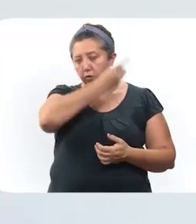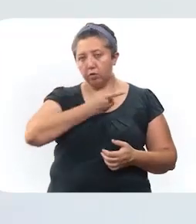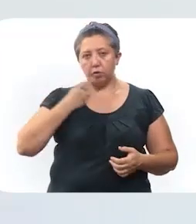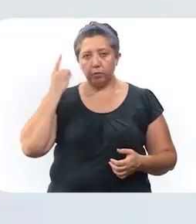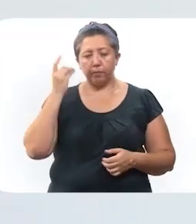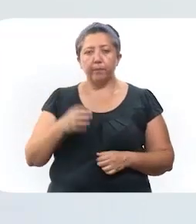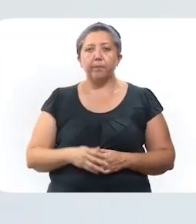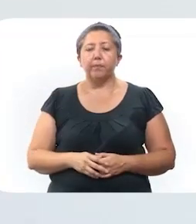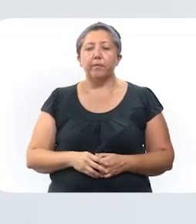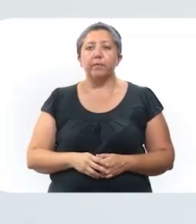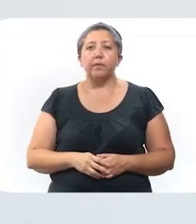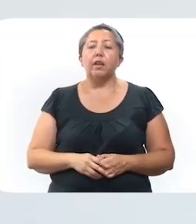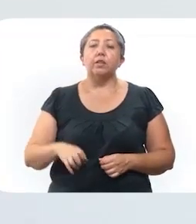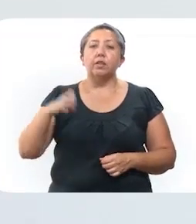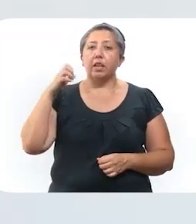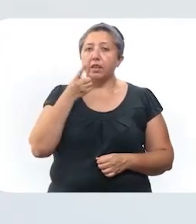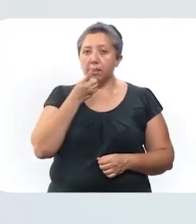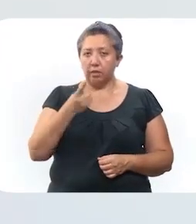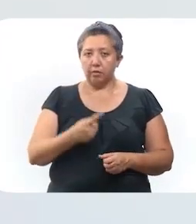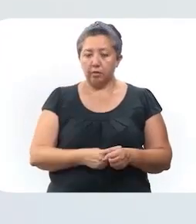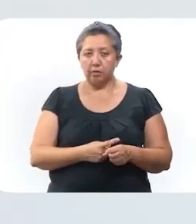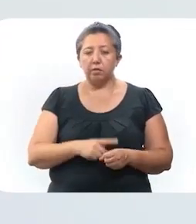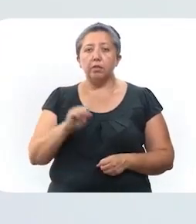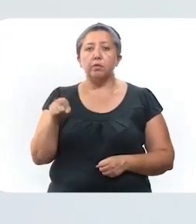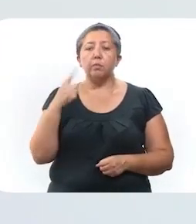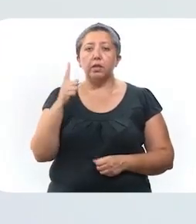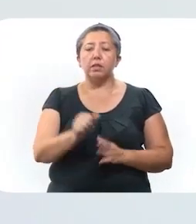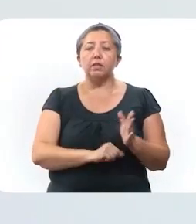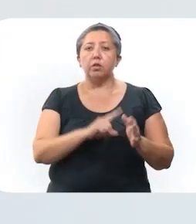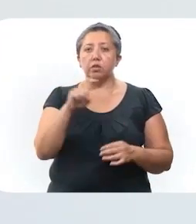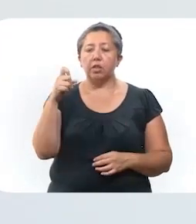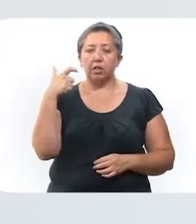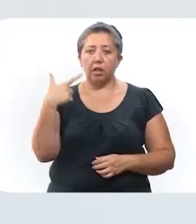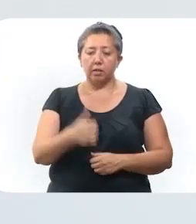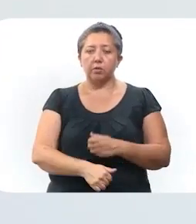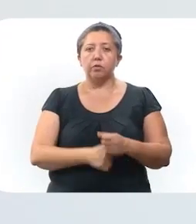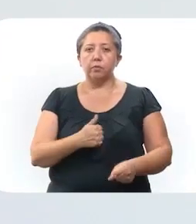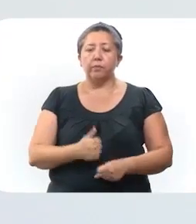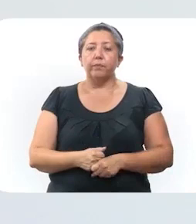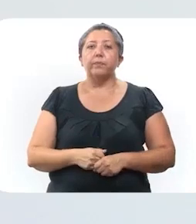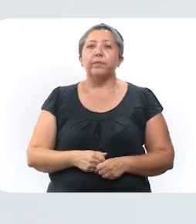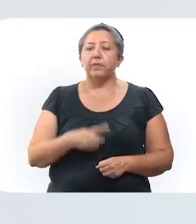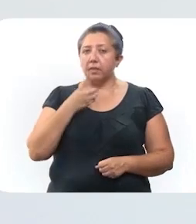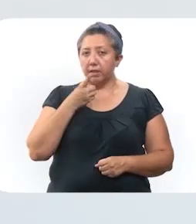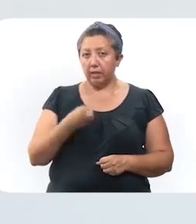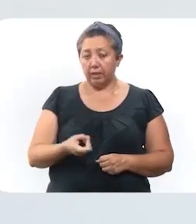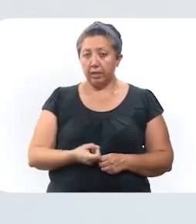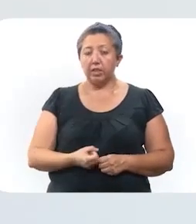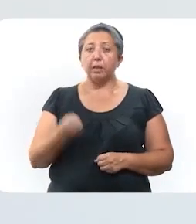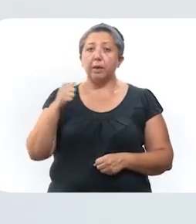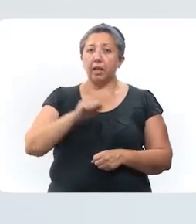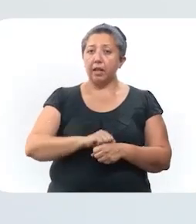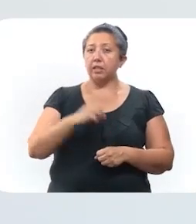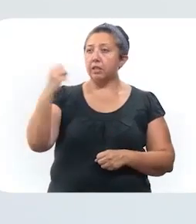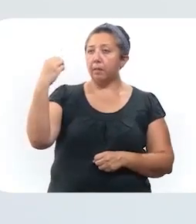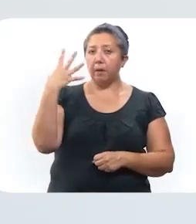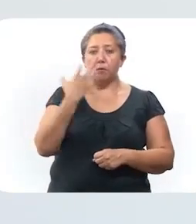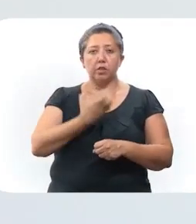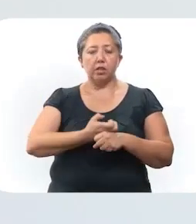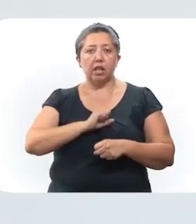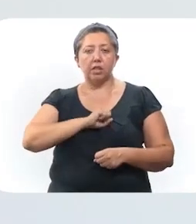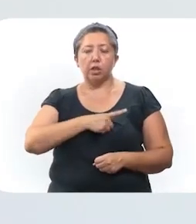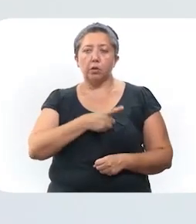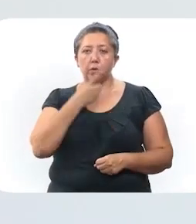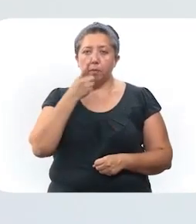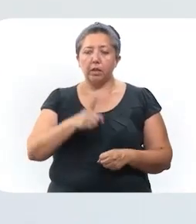de diagnóstico. El rango de edad de los casos es de 1 mes a 107 años. Los indicadores semanales del